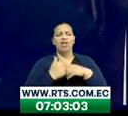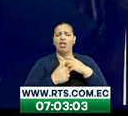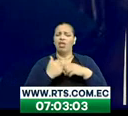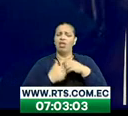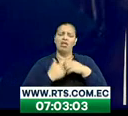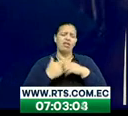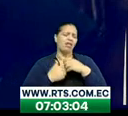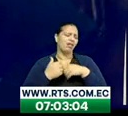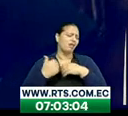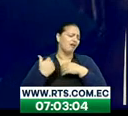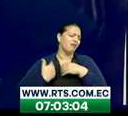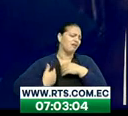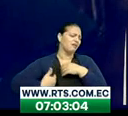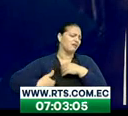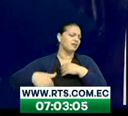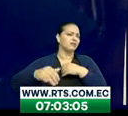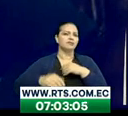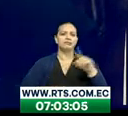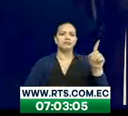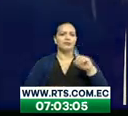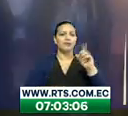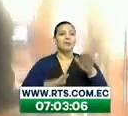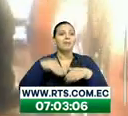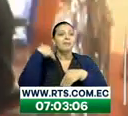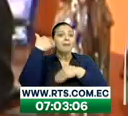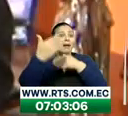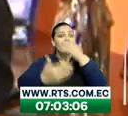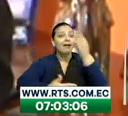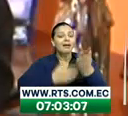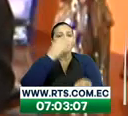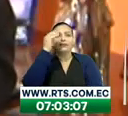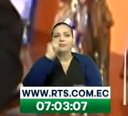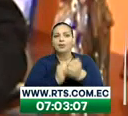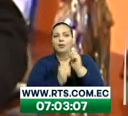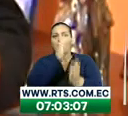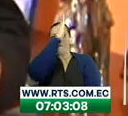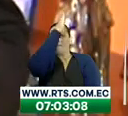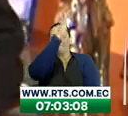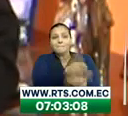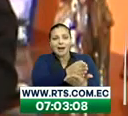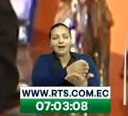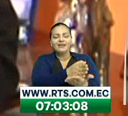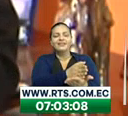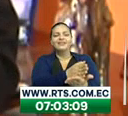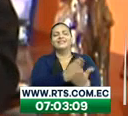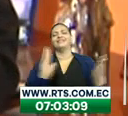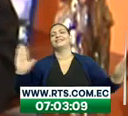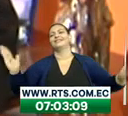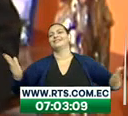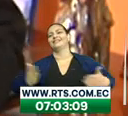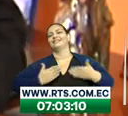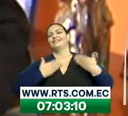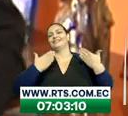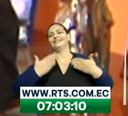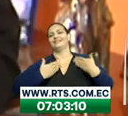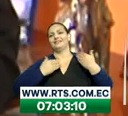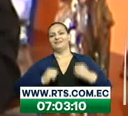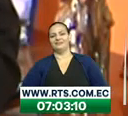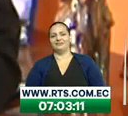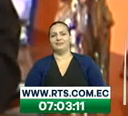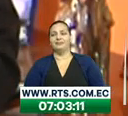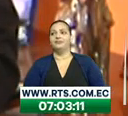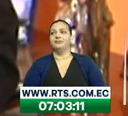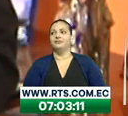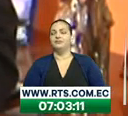tormenta pase, cantaremos de alegría. Estuvieron participando poetas de Chile, poetisas